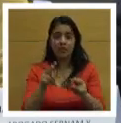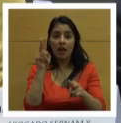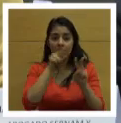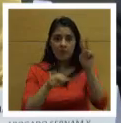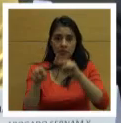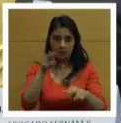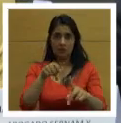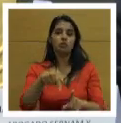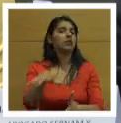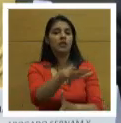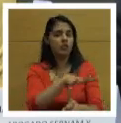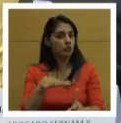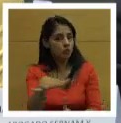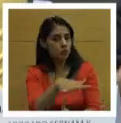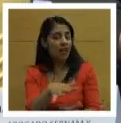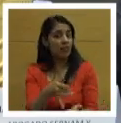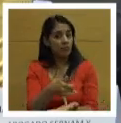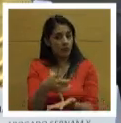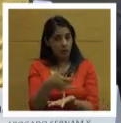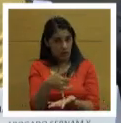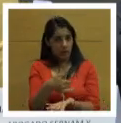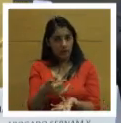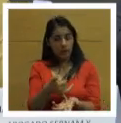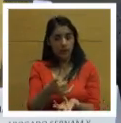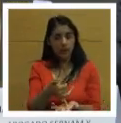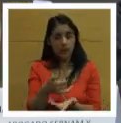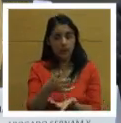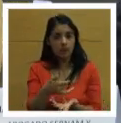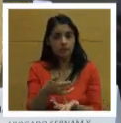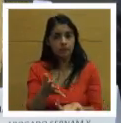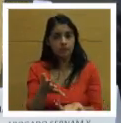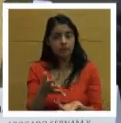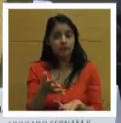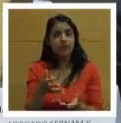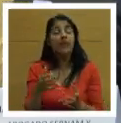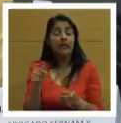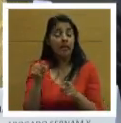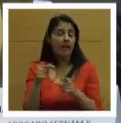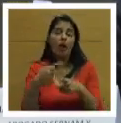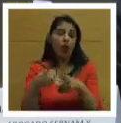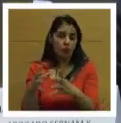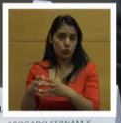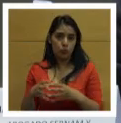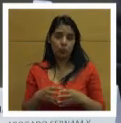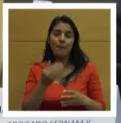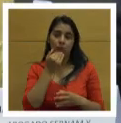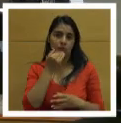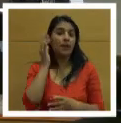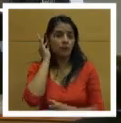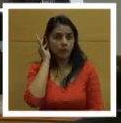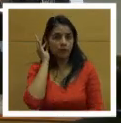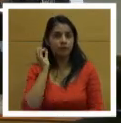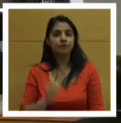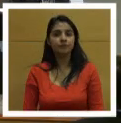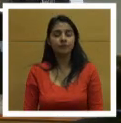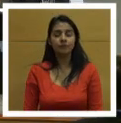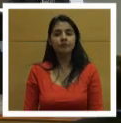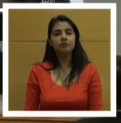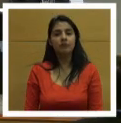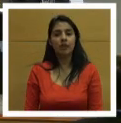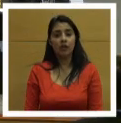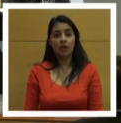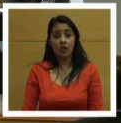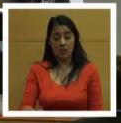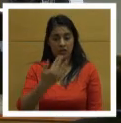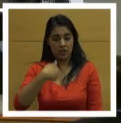estas situaciones de vulnerabilidad, entre otros, ¿no es cierto?, el grupo de las mujeres. Y